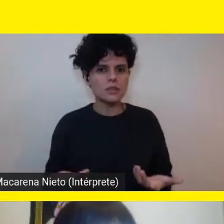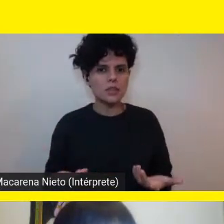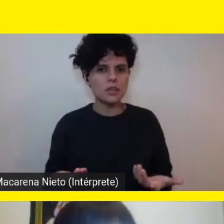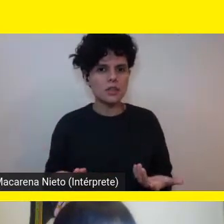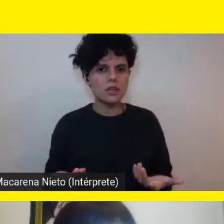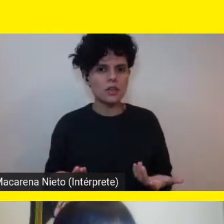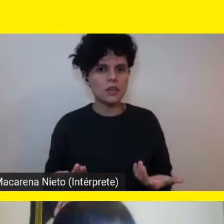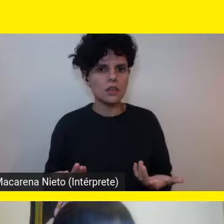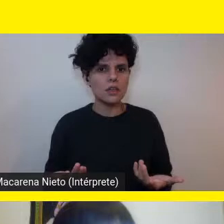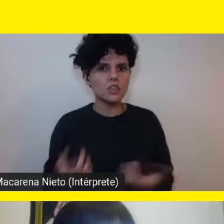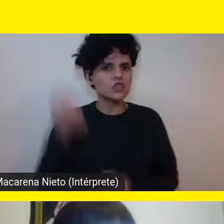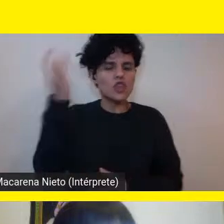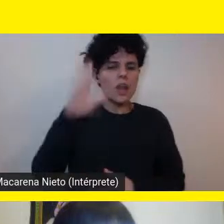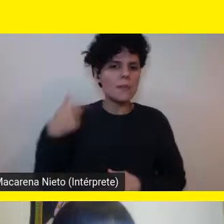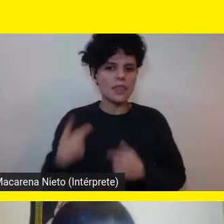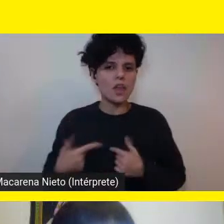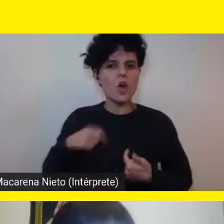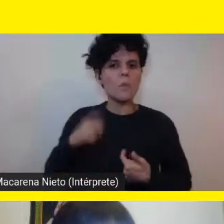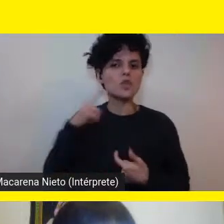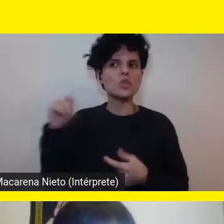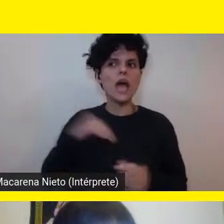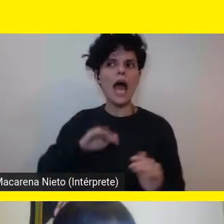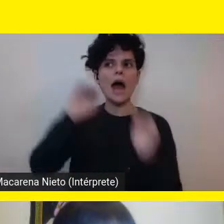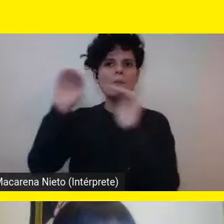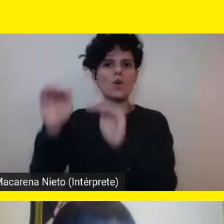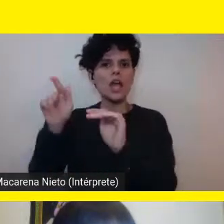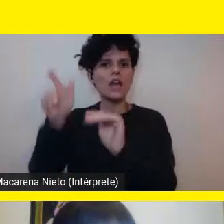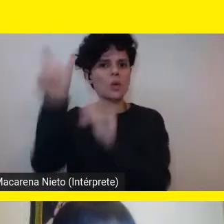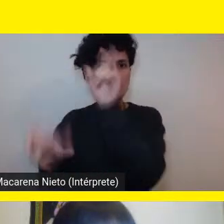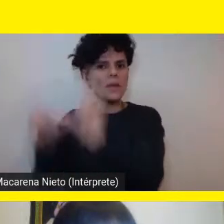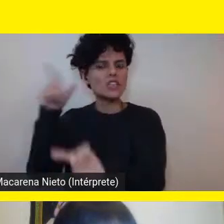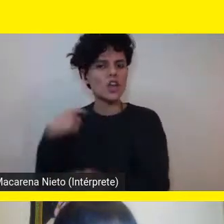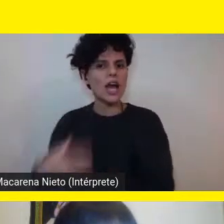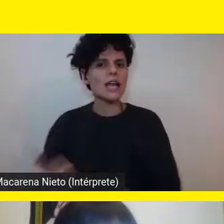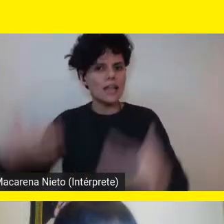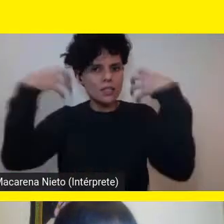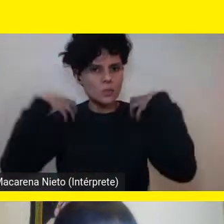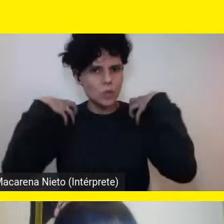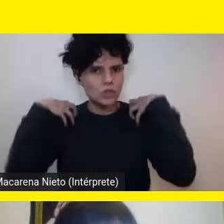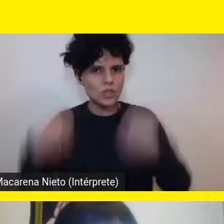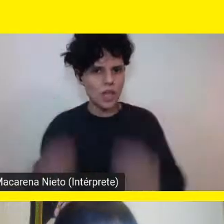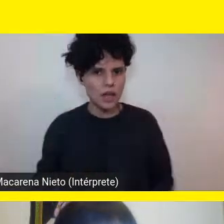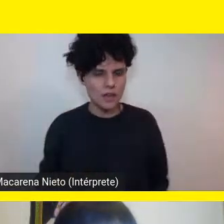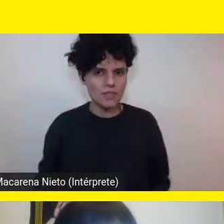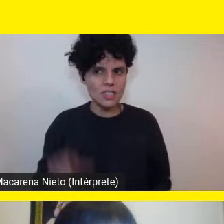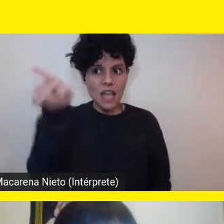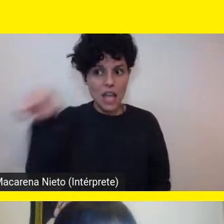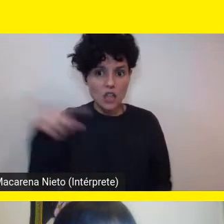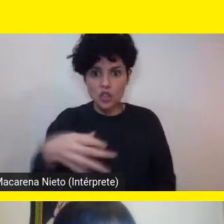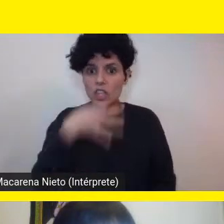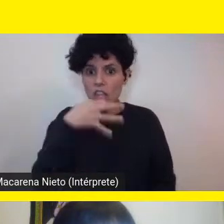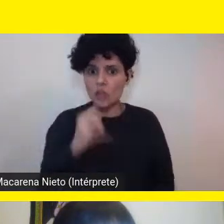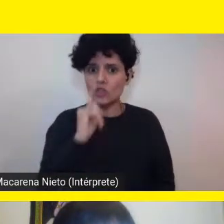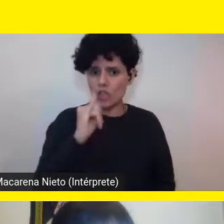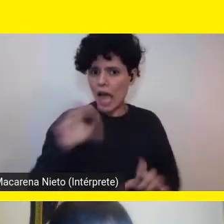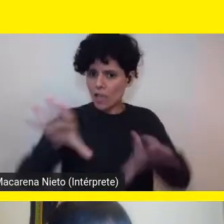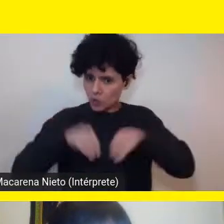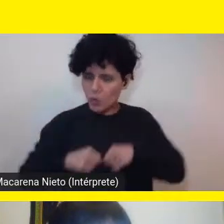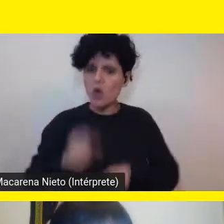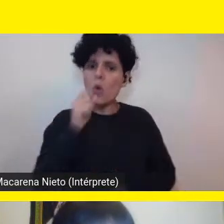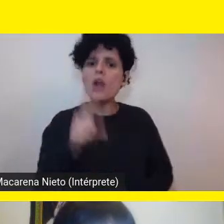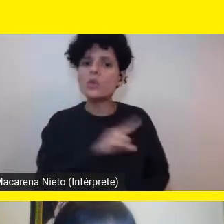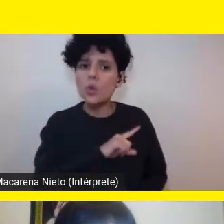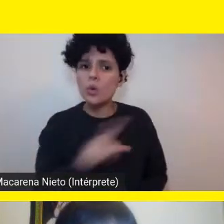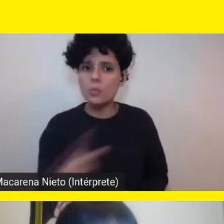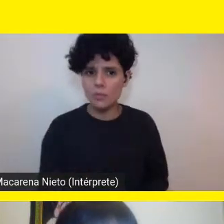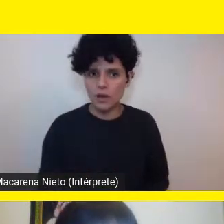cómplice de la impunidad de los criminales que además se declararon autores y orgullosos, más allá de que después la corte